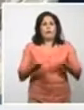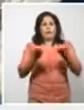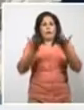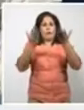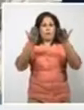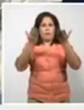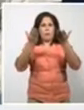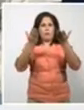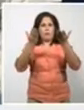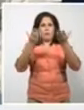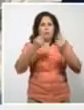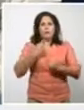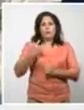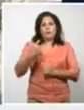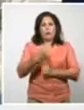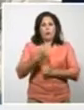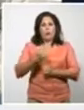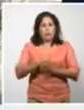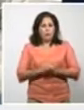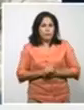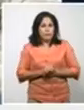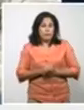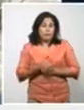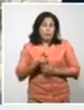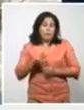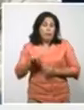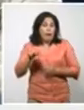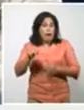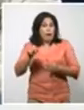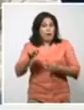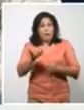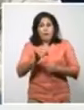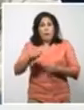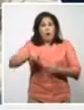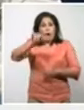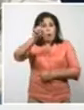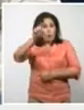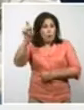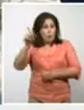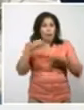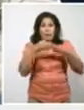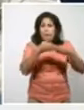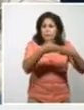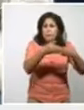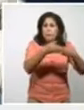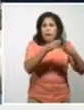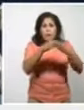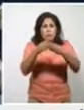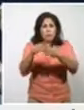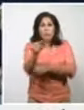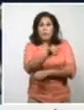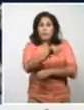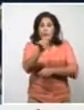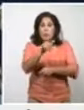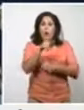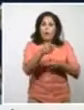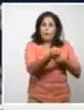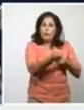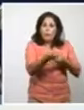y nuestras instalaciones aeroportuarias, portuarias, también se están sometiendo, en lo